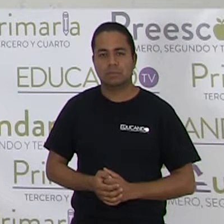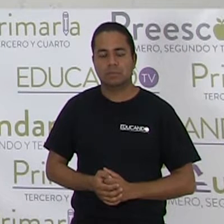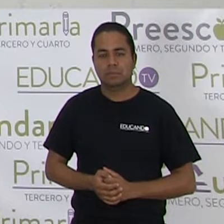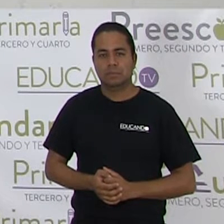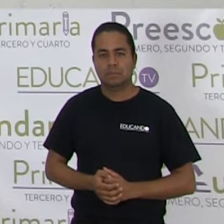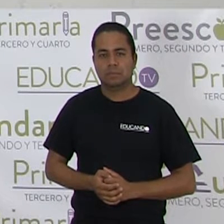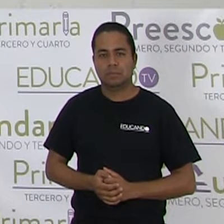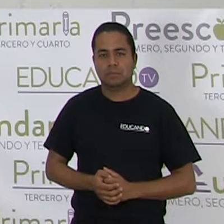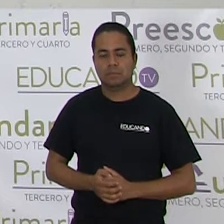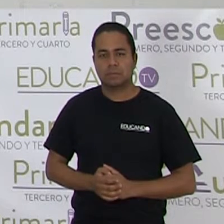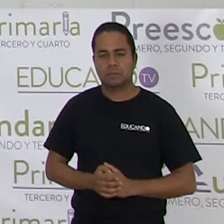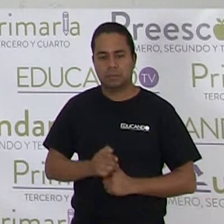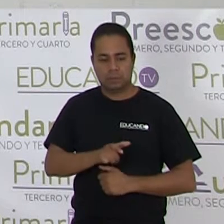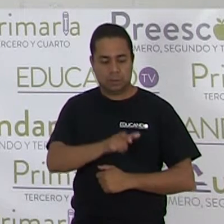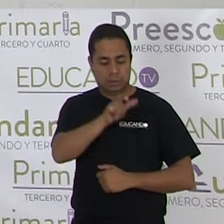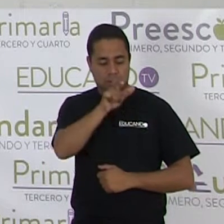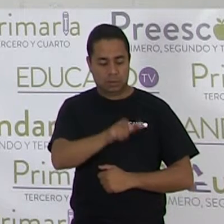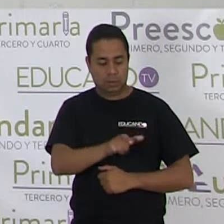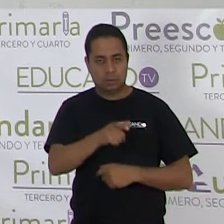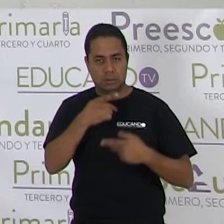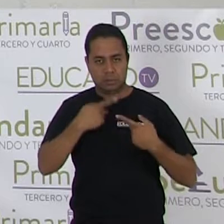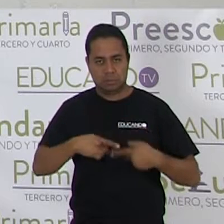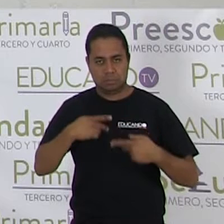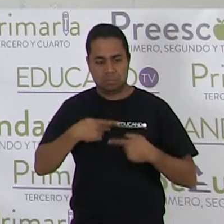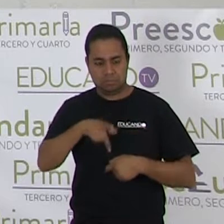los llamados